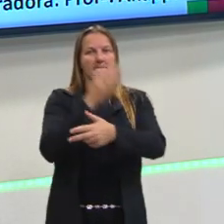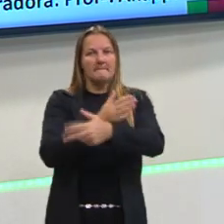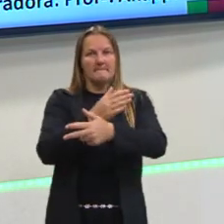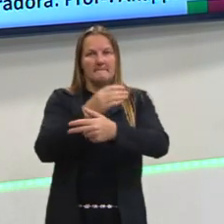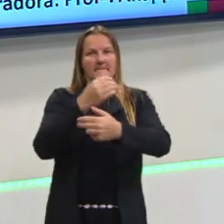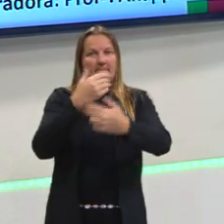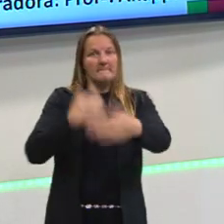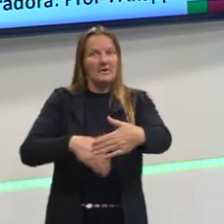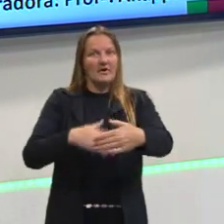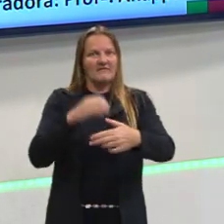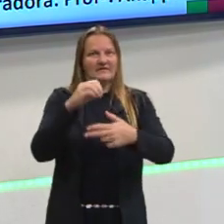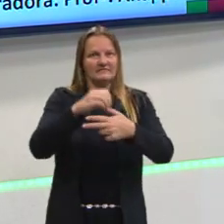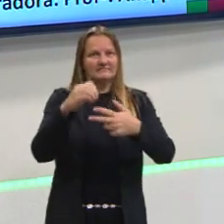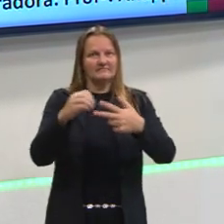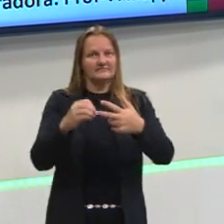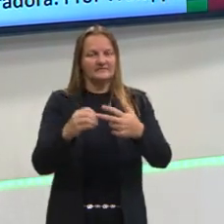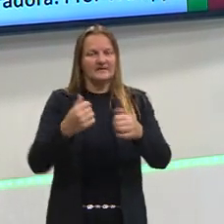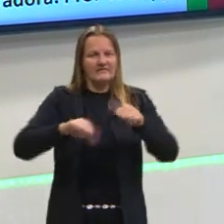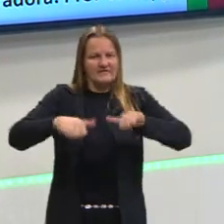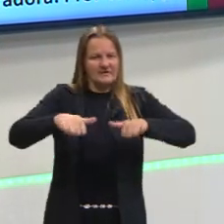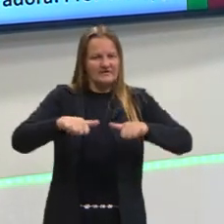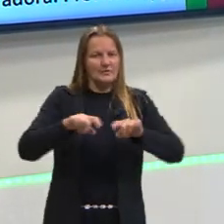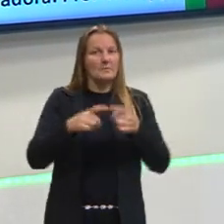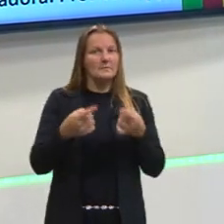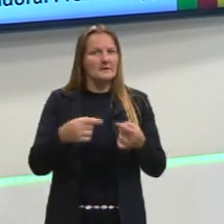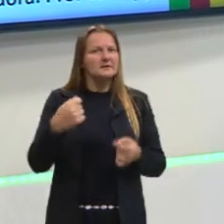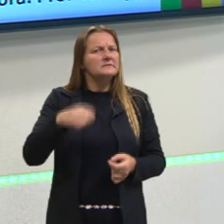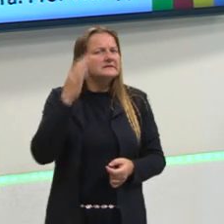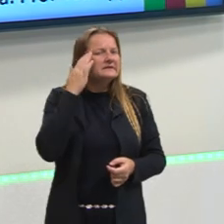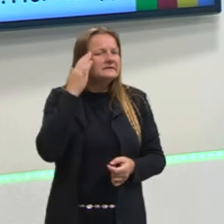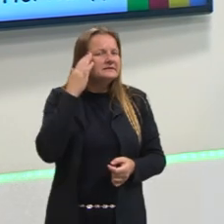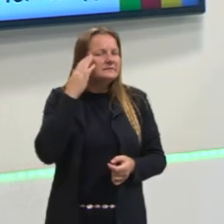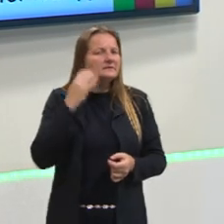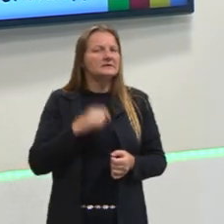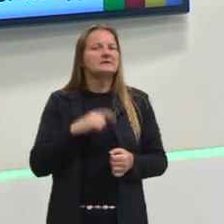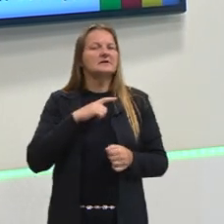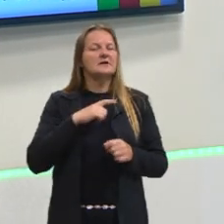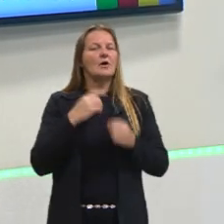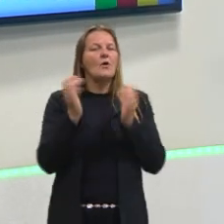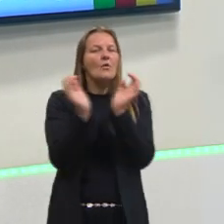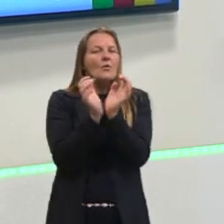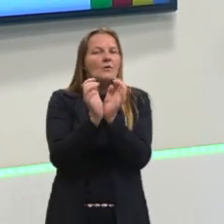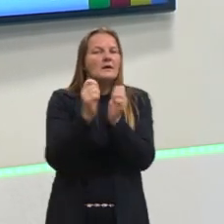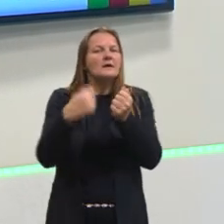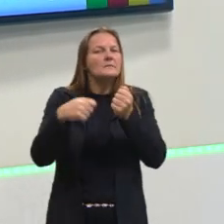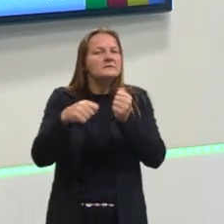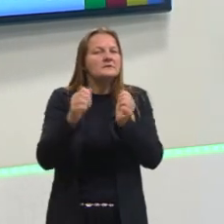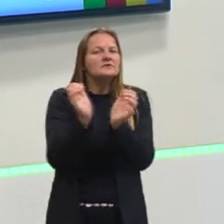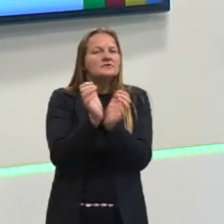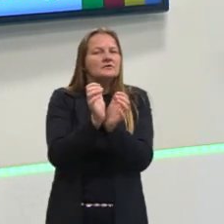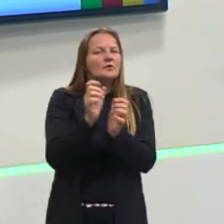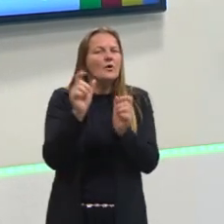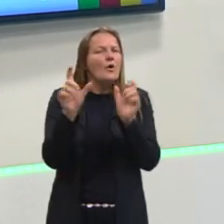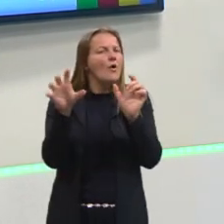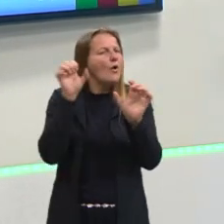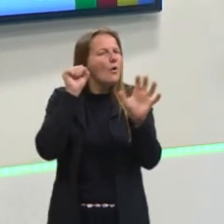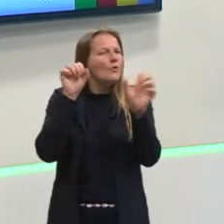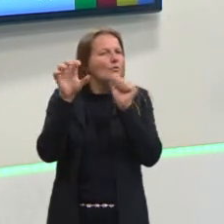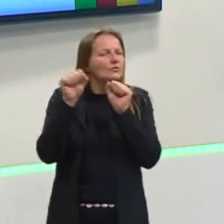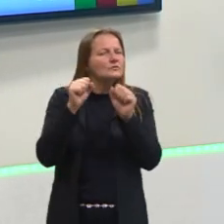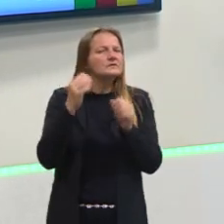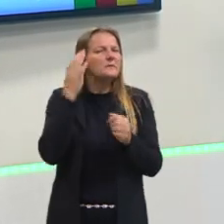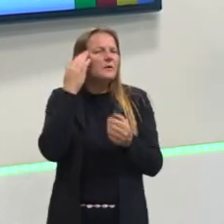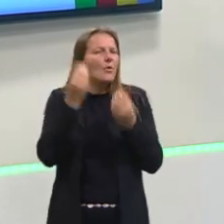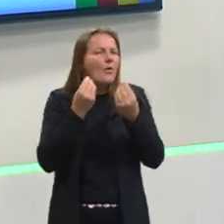avaliación, pero tenemos nuestros colegas que necesitan escuchar y aprender un poco